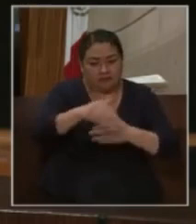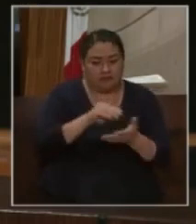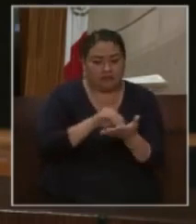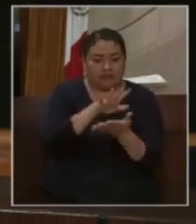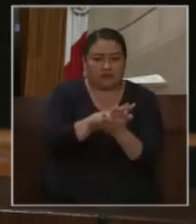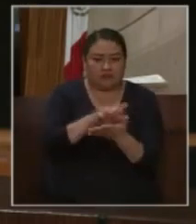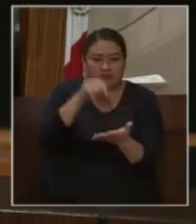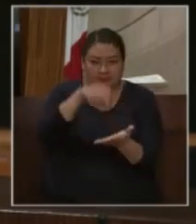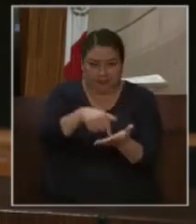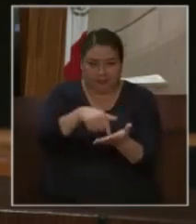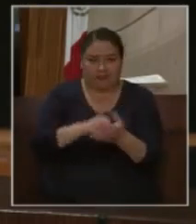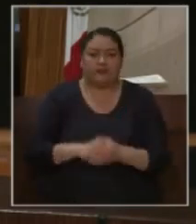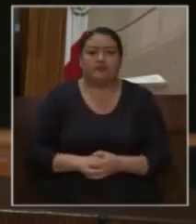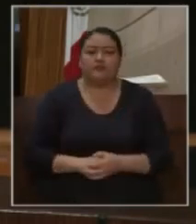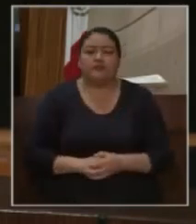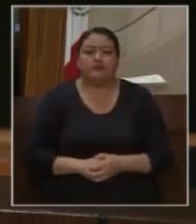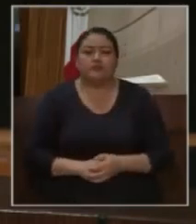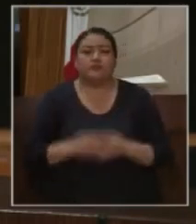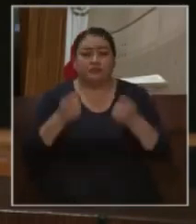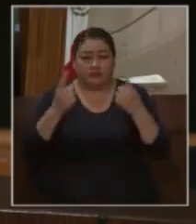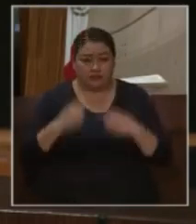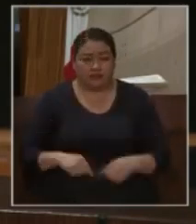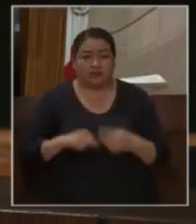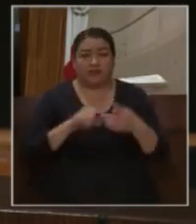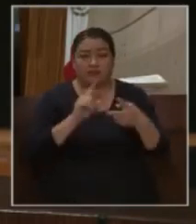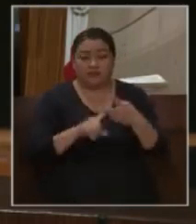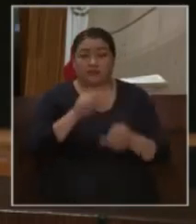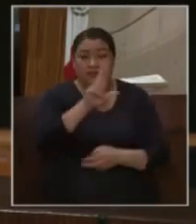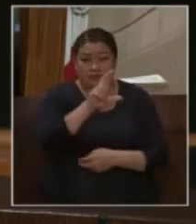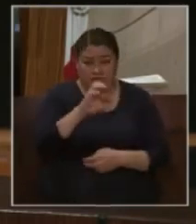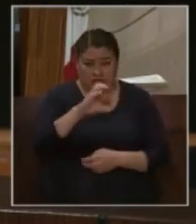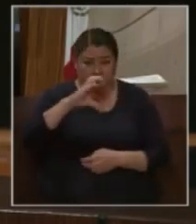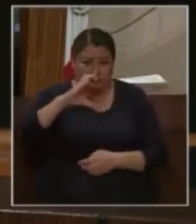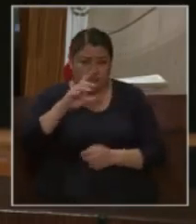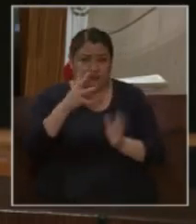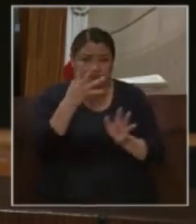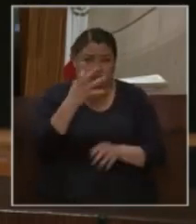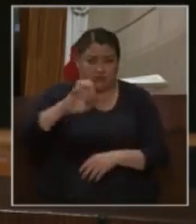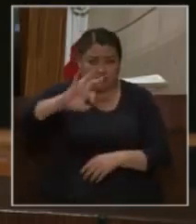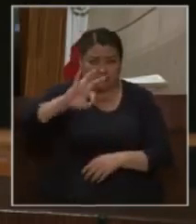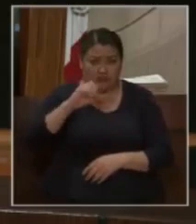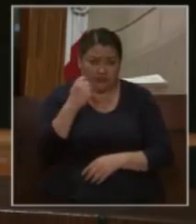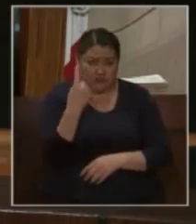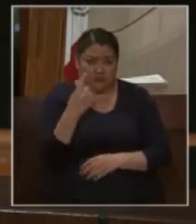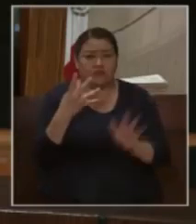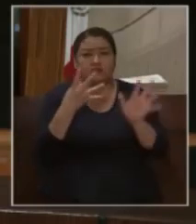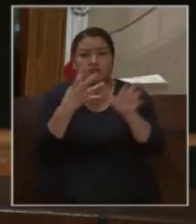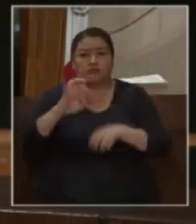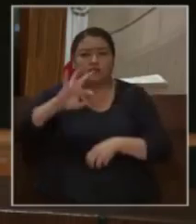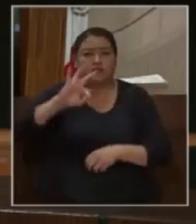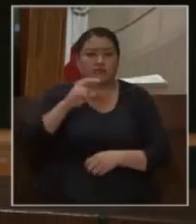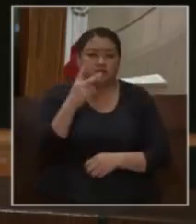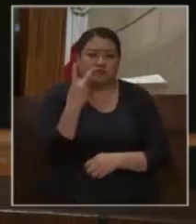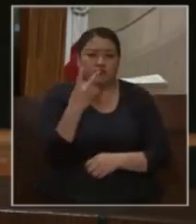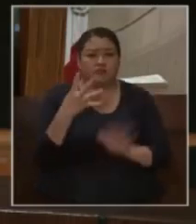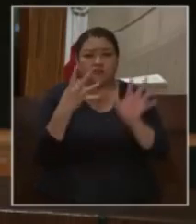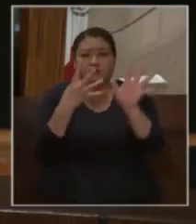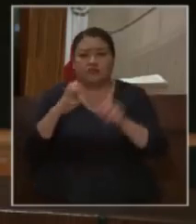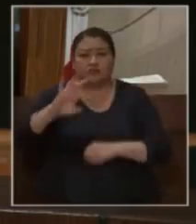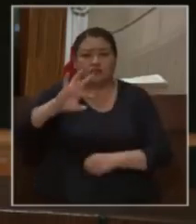efectos precisados en la ejecutoria. En los recursos de reconsideración 941,